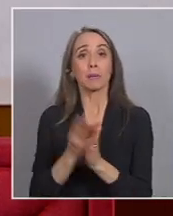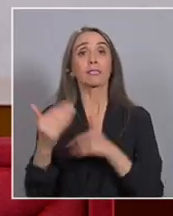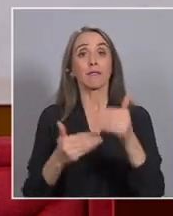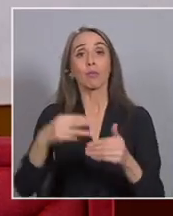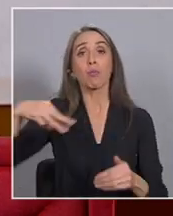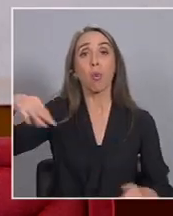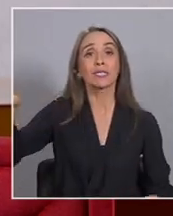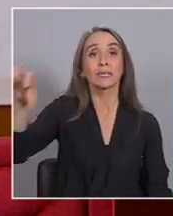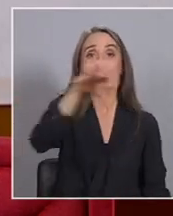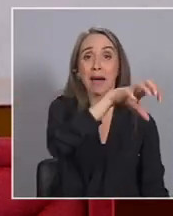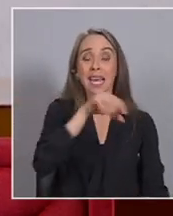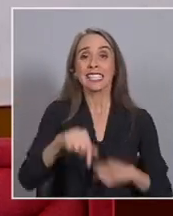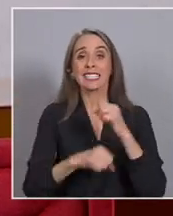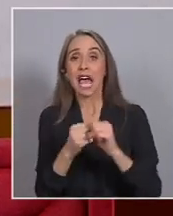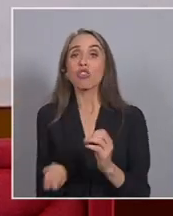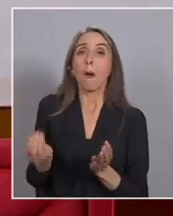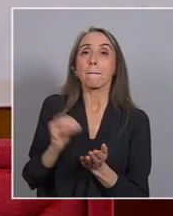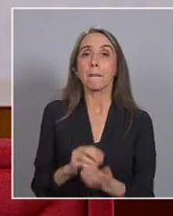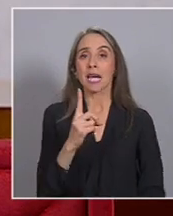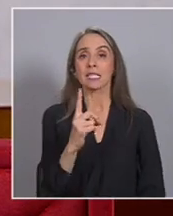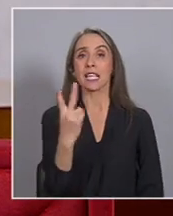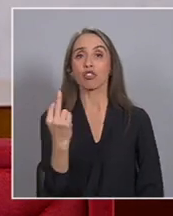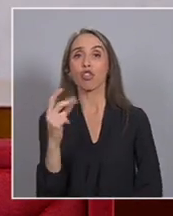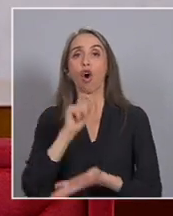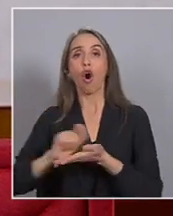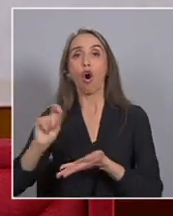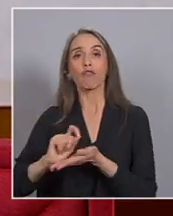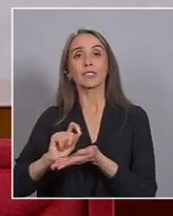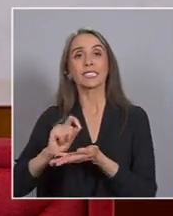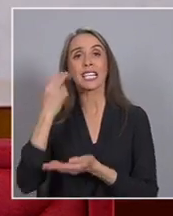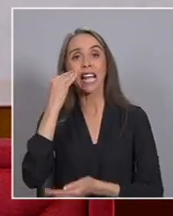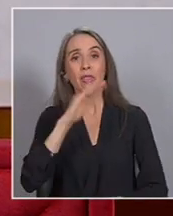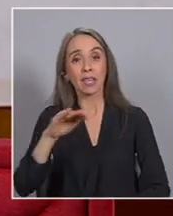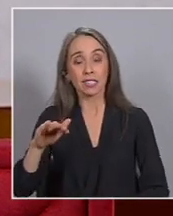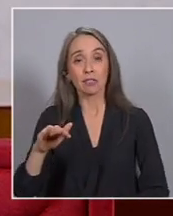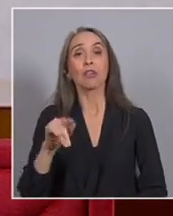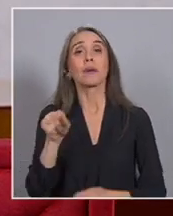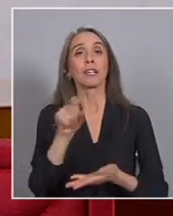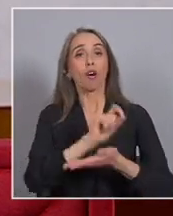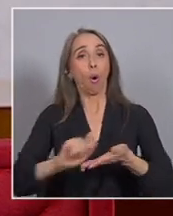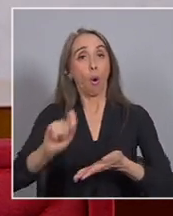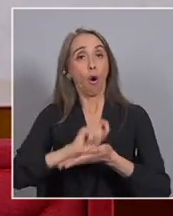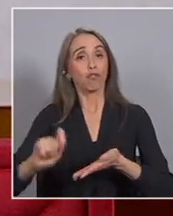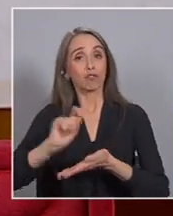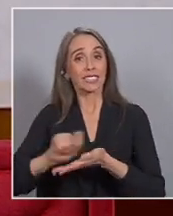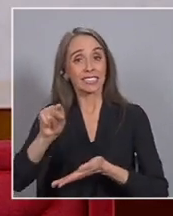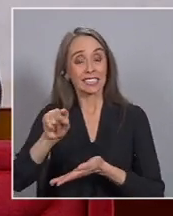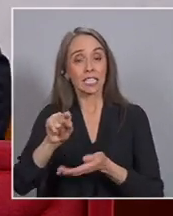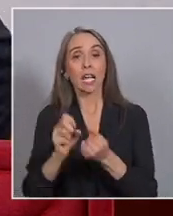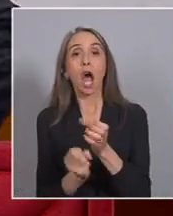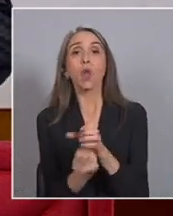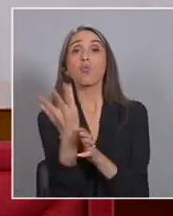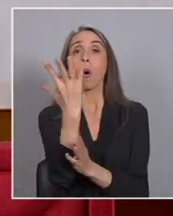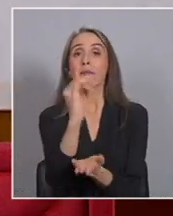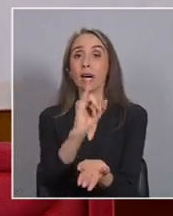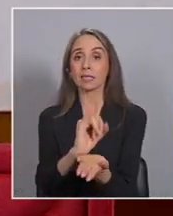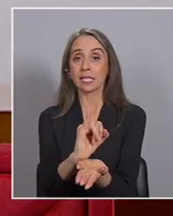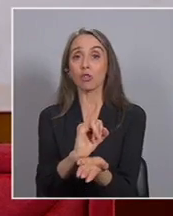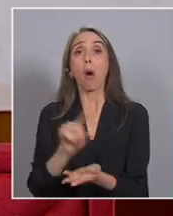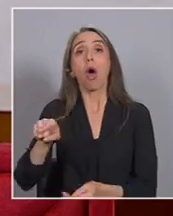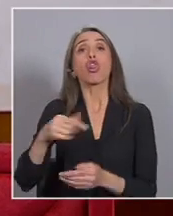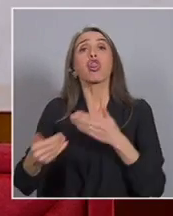Y este año vamos a avanzar con otras 112. Estas oficinas constituyen una nueva institucionalidad en que